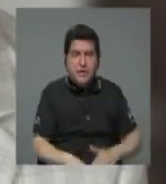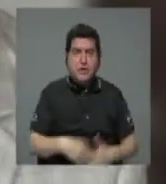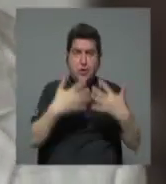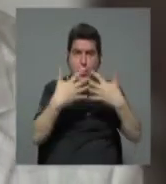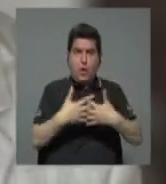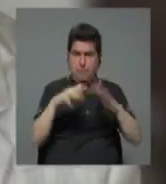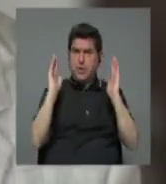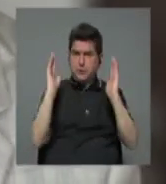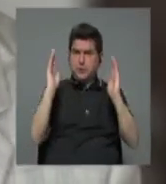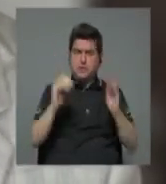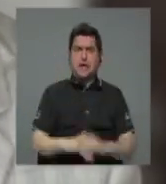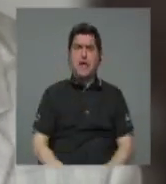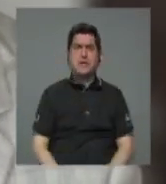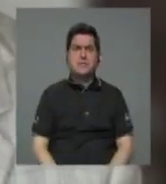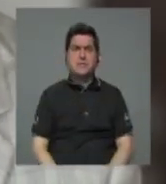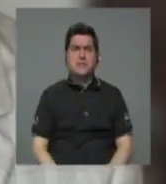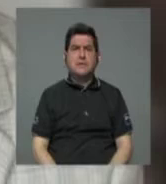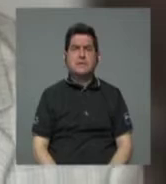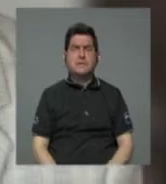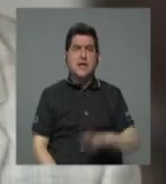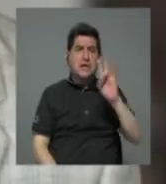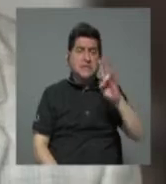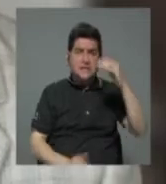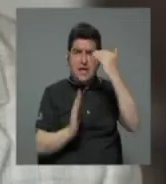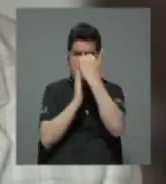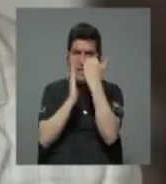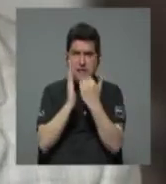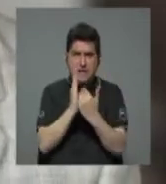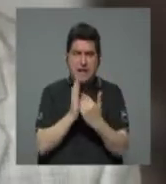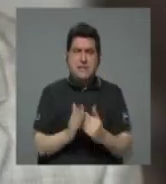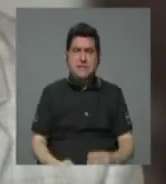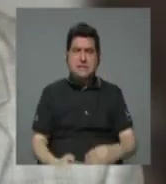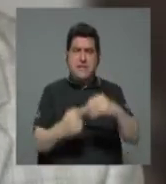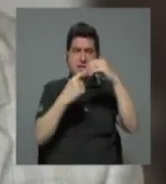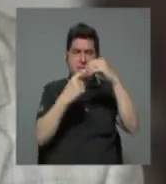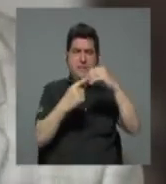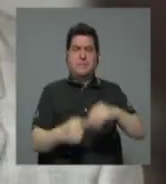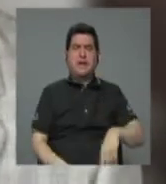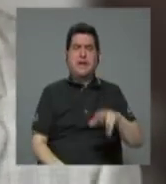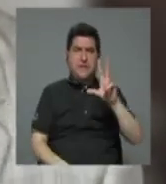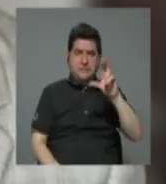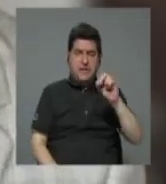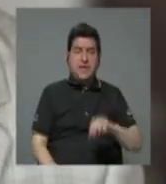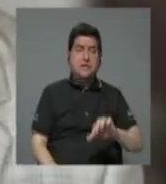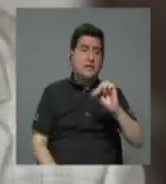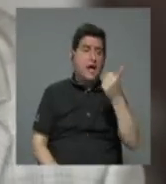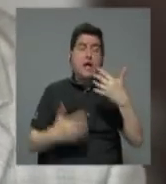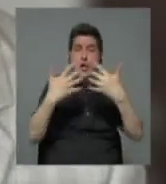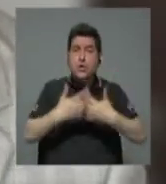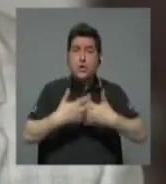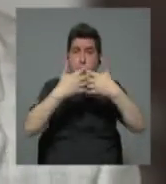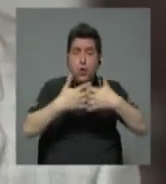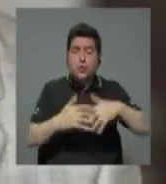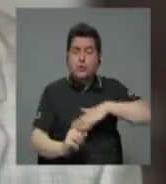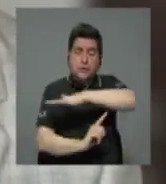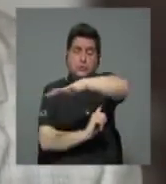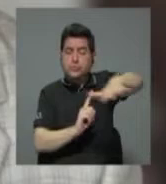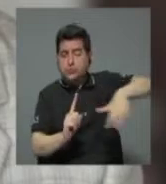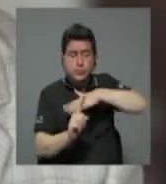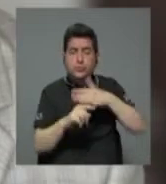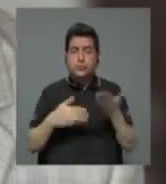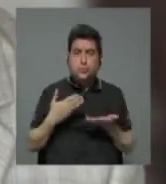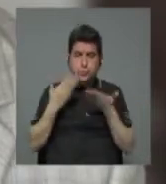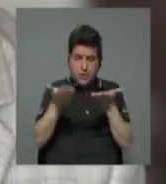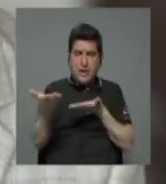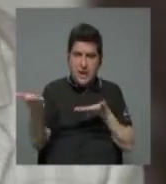muy grandes, estas 7 del top 30, y donde tenemos otro montón de empresas alrededor que le